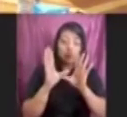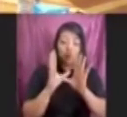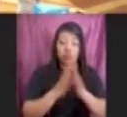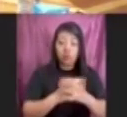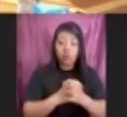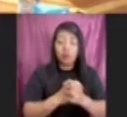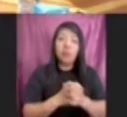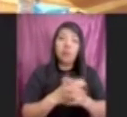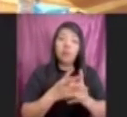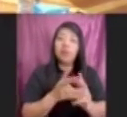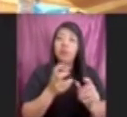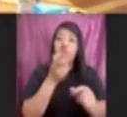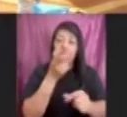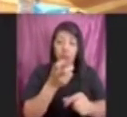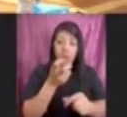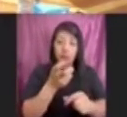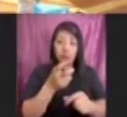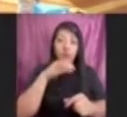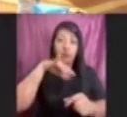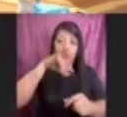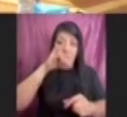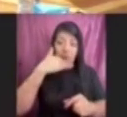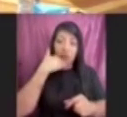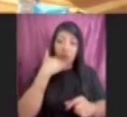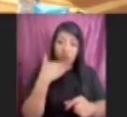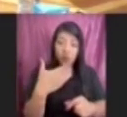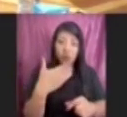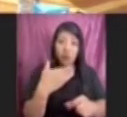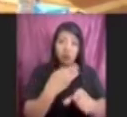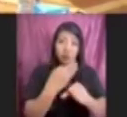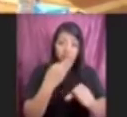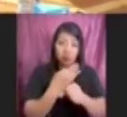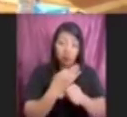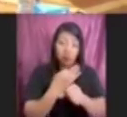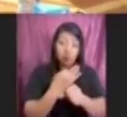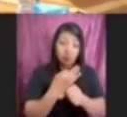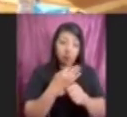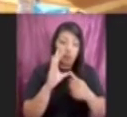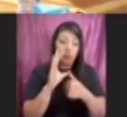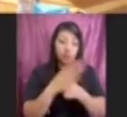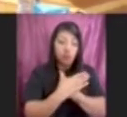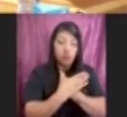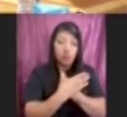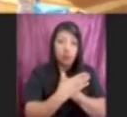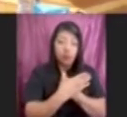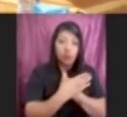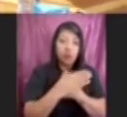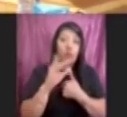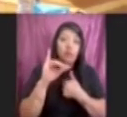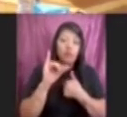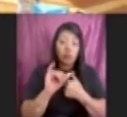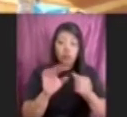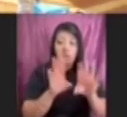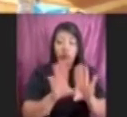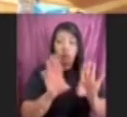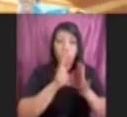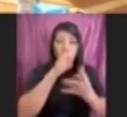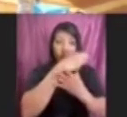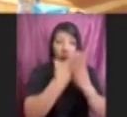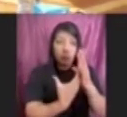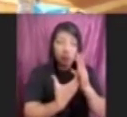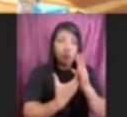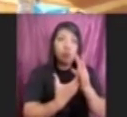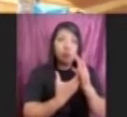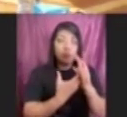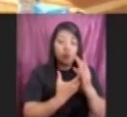Si bien es cierto, en el dictamen lo que resuelve la comisión es prescindir de la contratación de este Comité